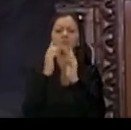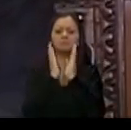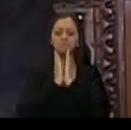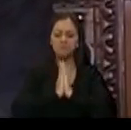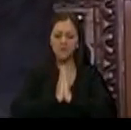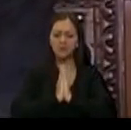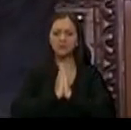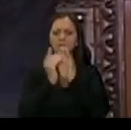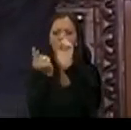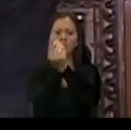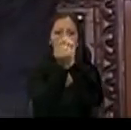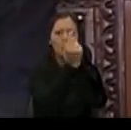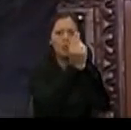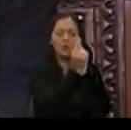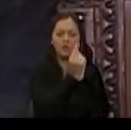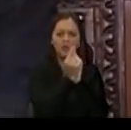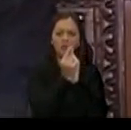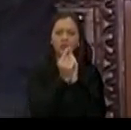encuentros específicos.